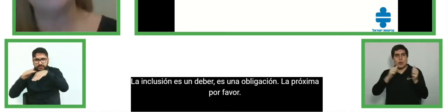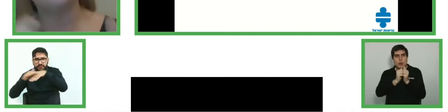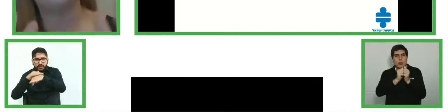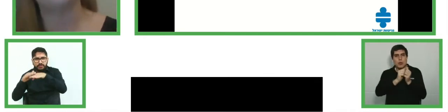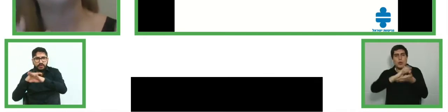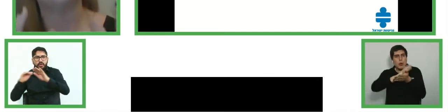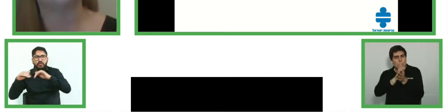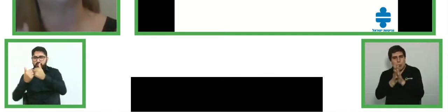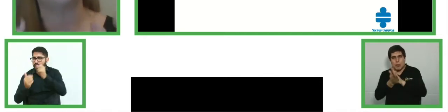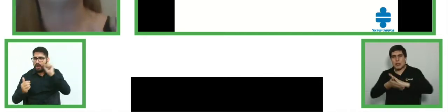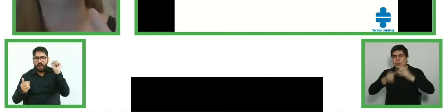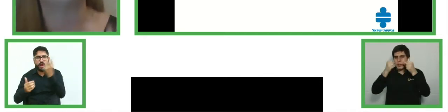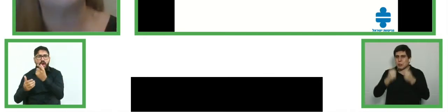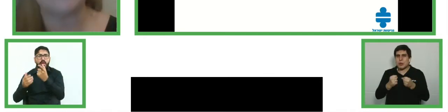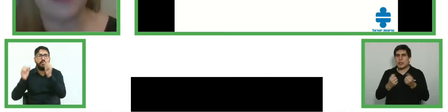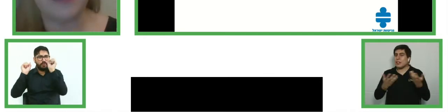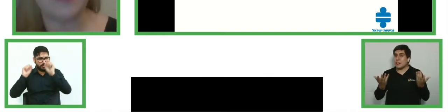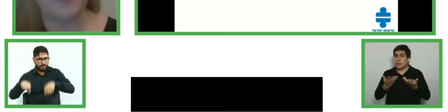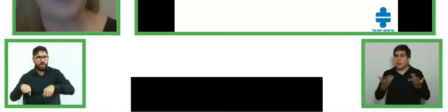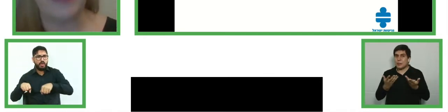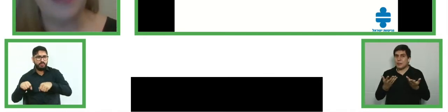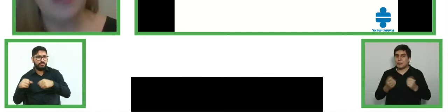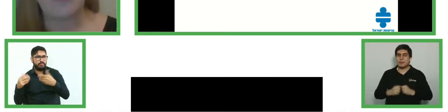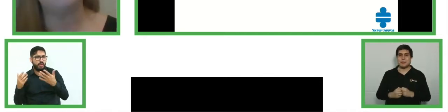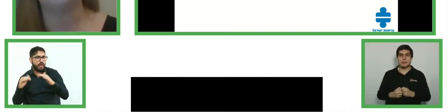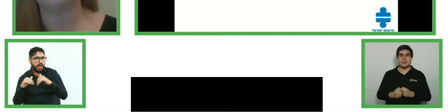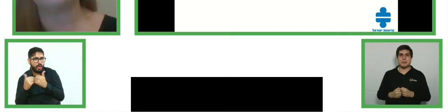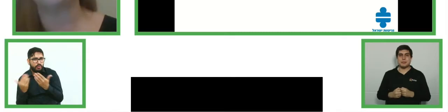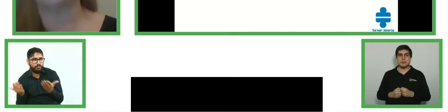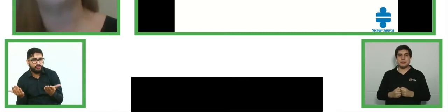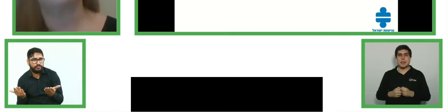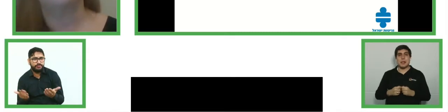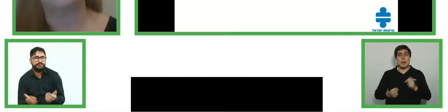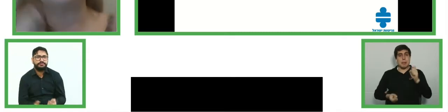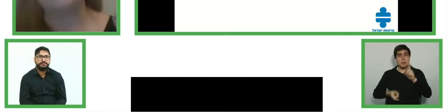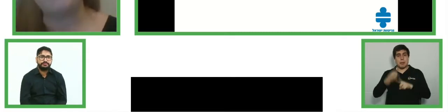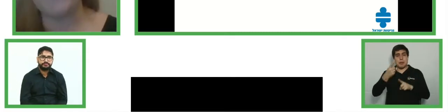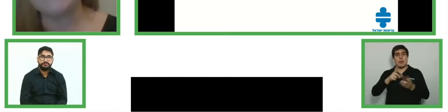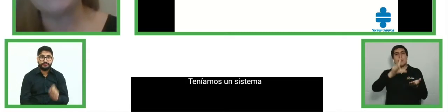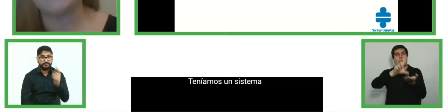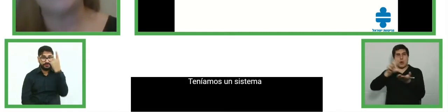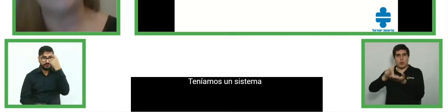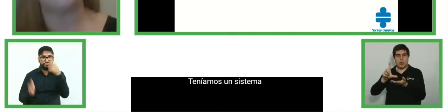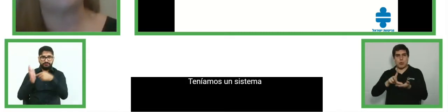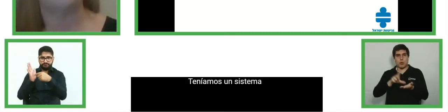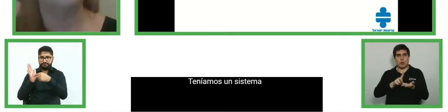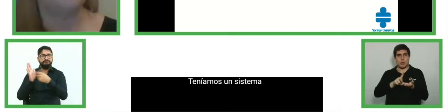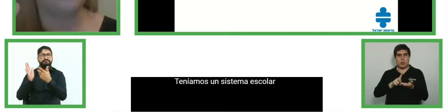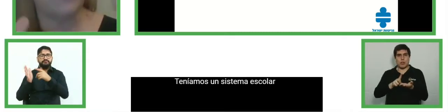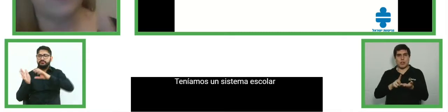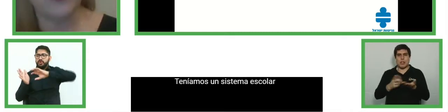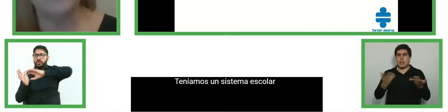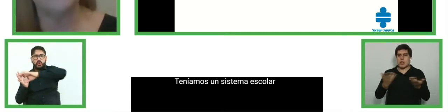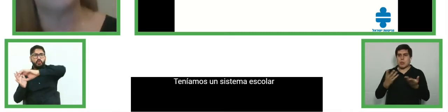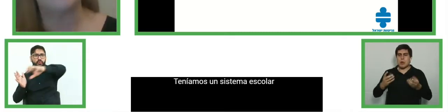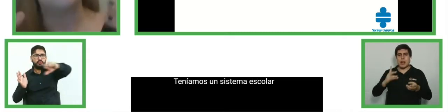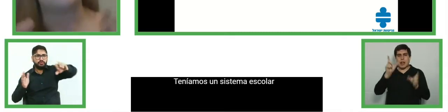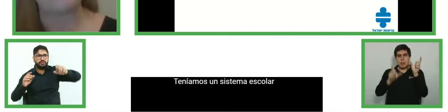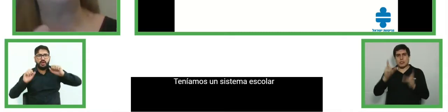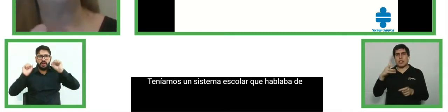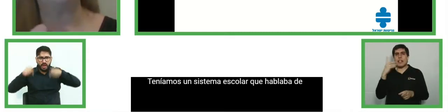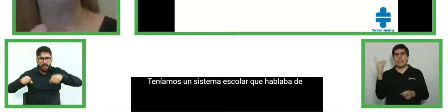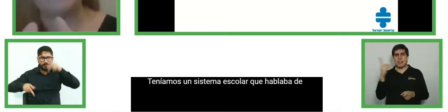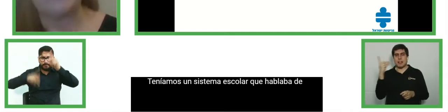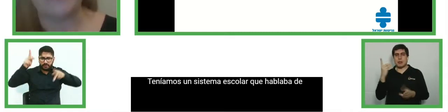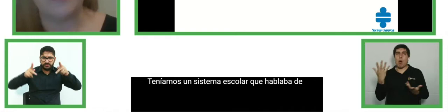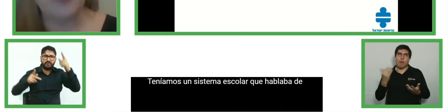escolar que hablaba de accesibilidad, el enfoque primero fue accesibilidad física. ¿Cómo aseguramos que la gente con discapacidad en general